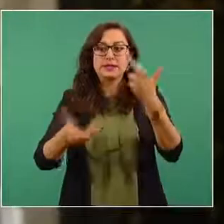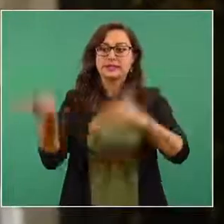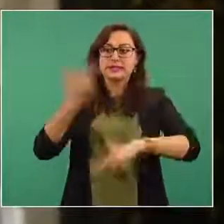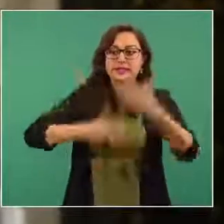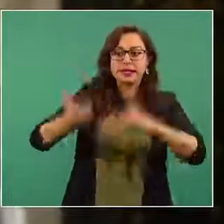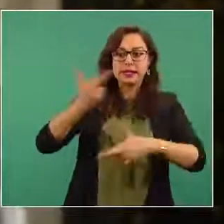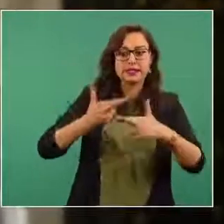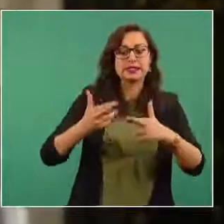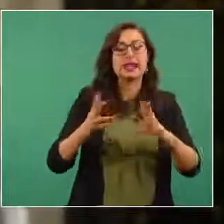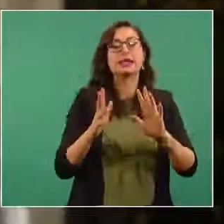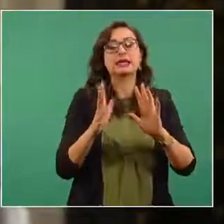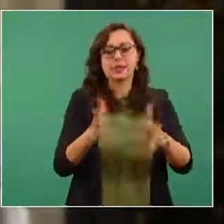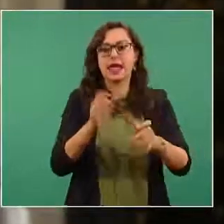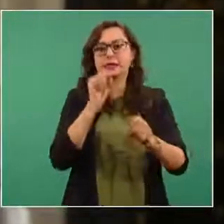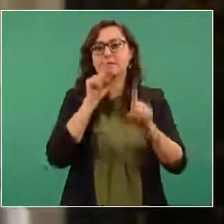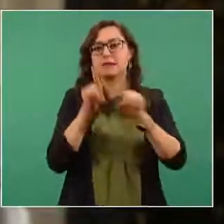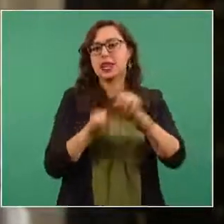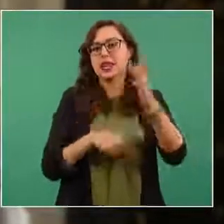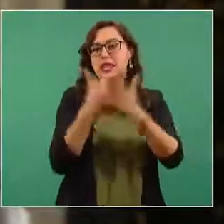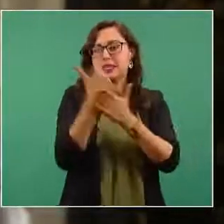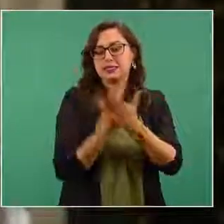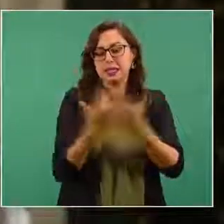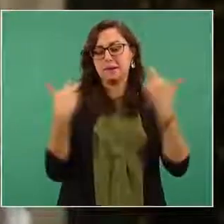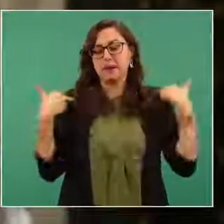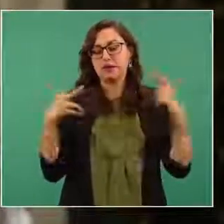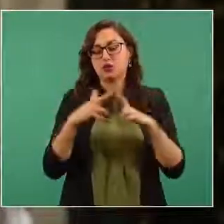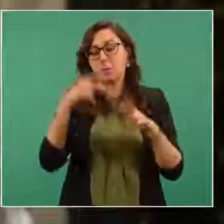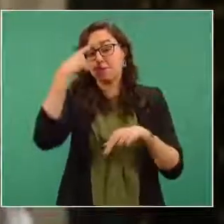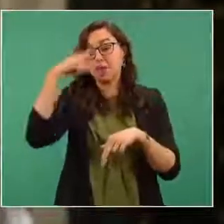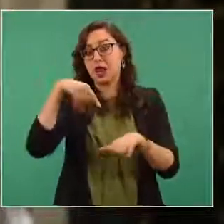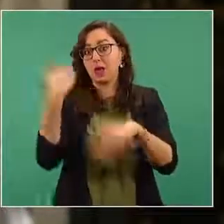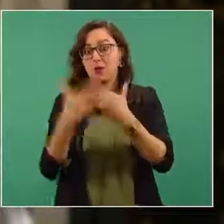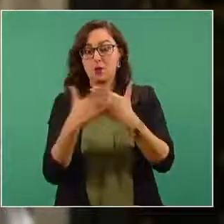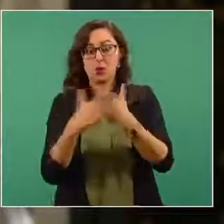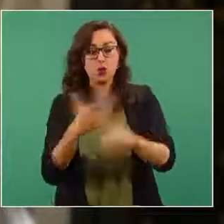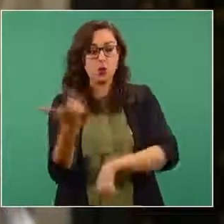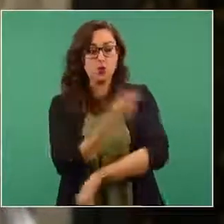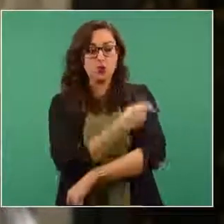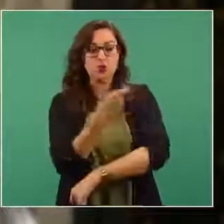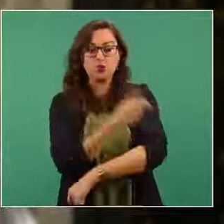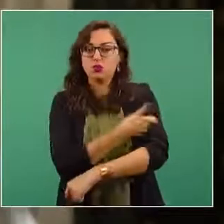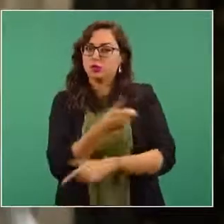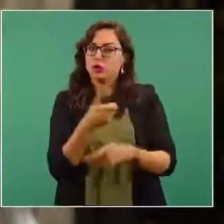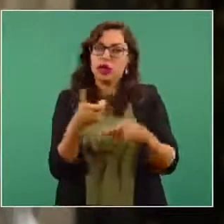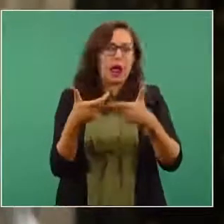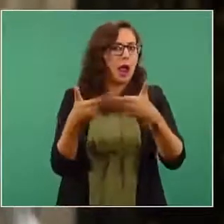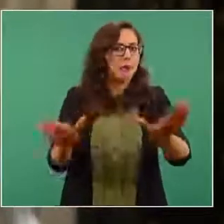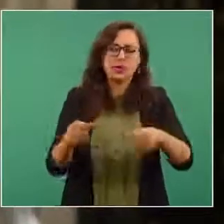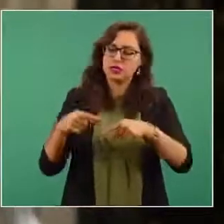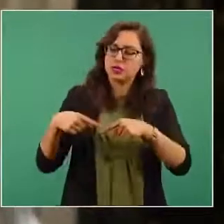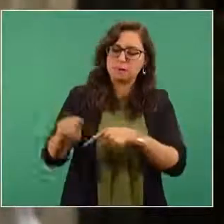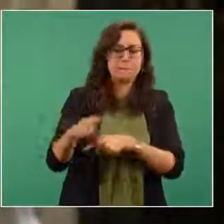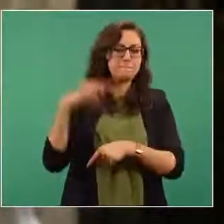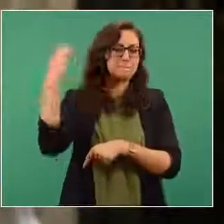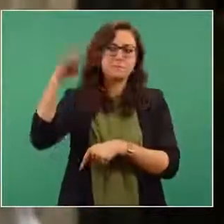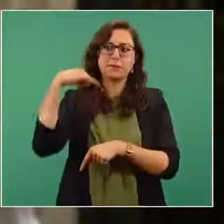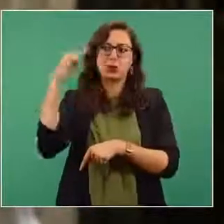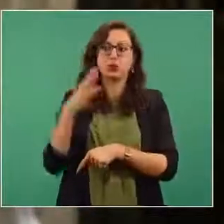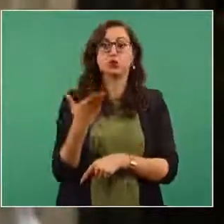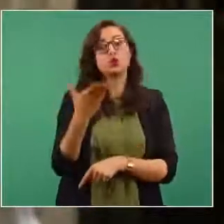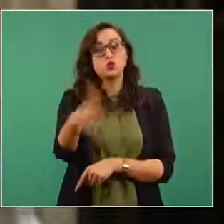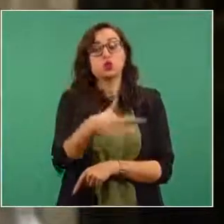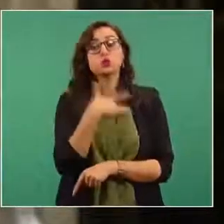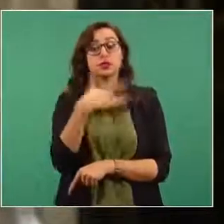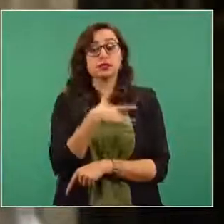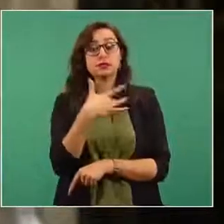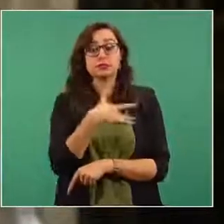maestros prioritarios para la vacunación en este estado. El gobierno federal avala este retorno a clases presenciales